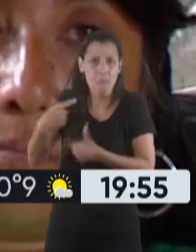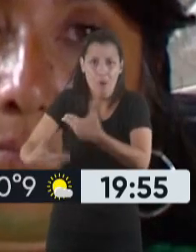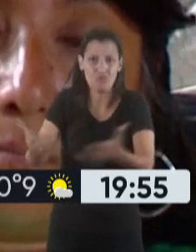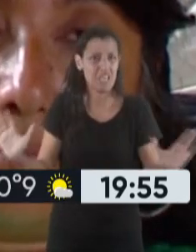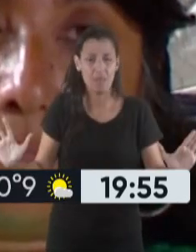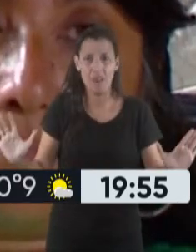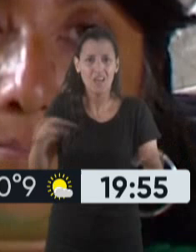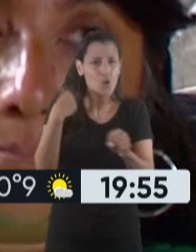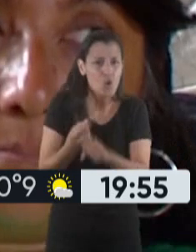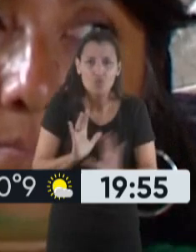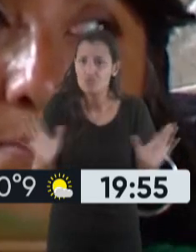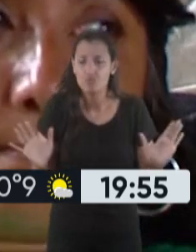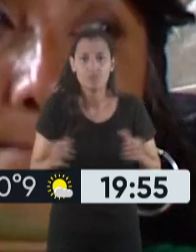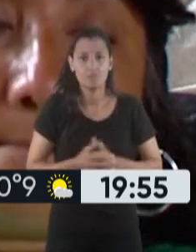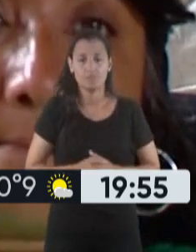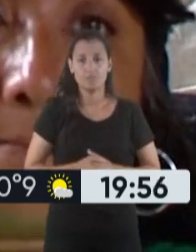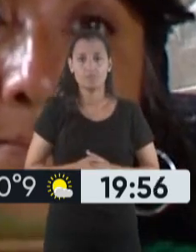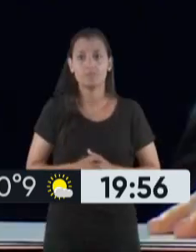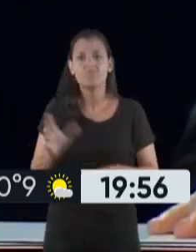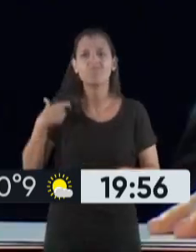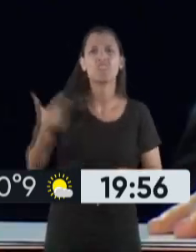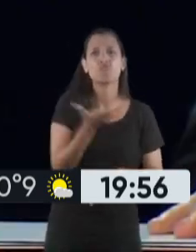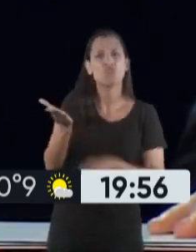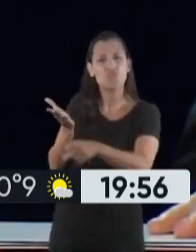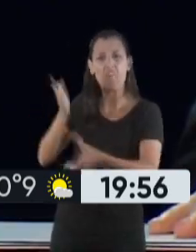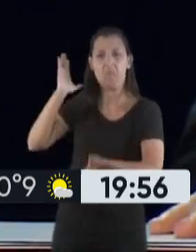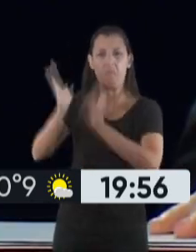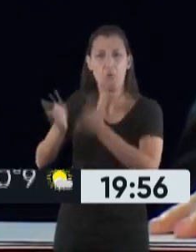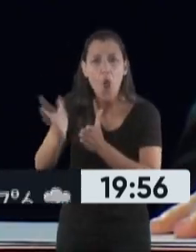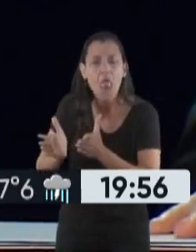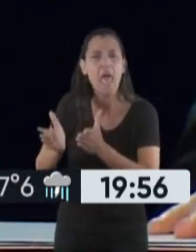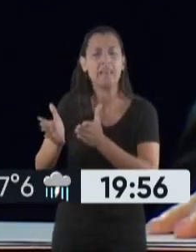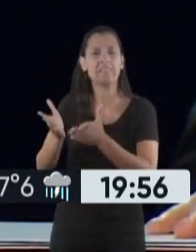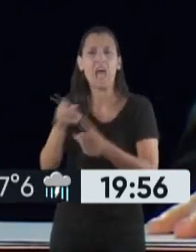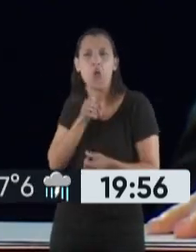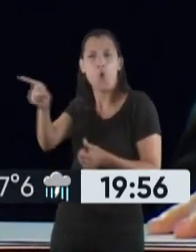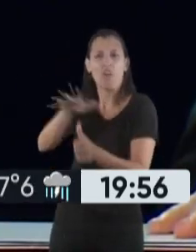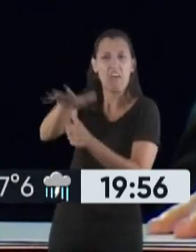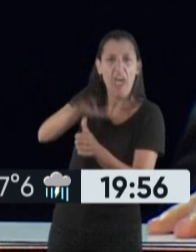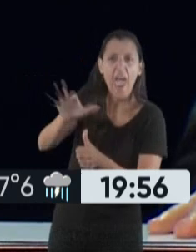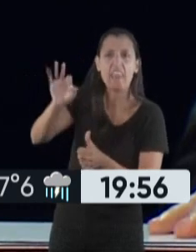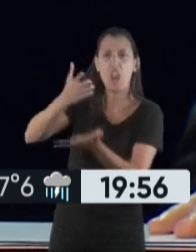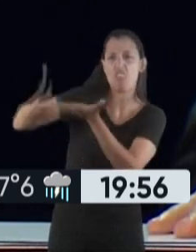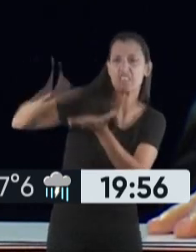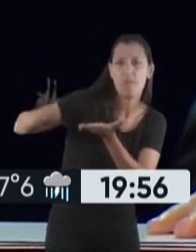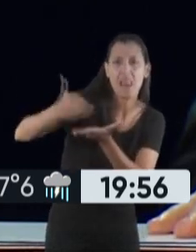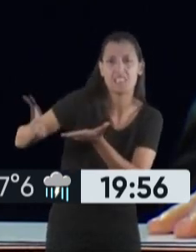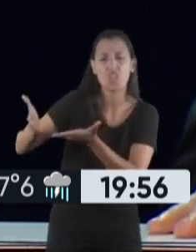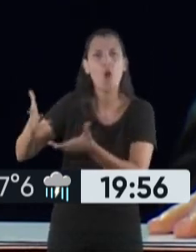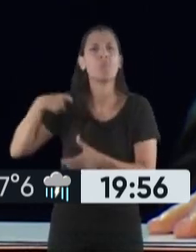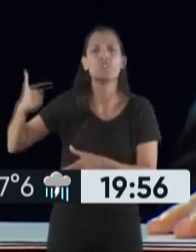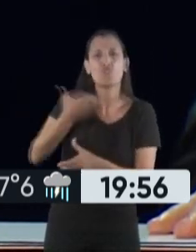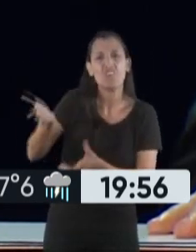Era imposible. Una sociedad violenta con el género, una sociedad violenta con la discriminación, una